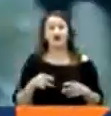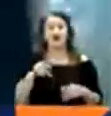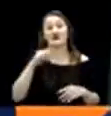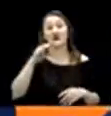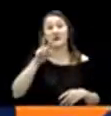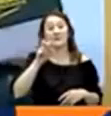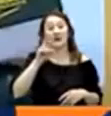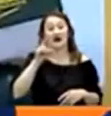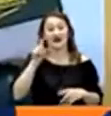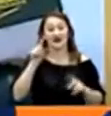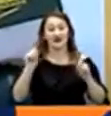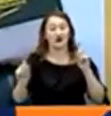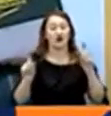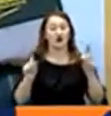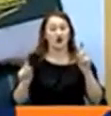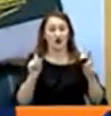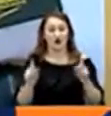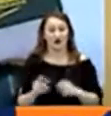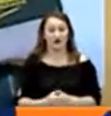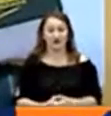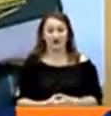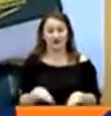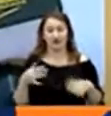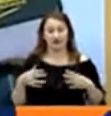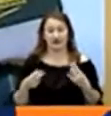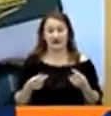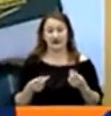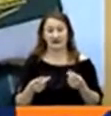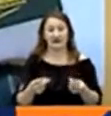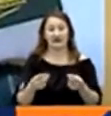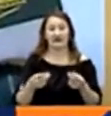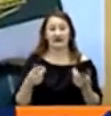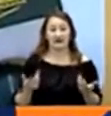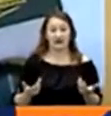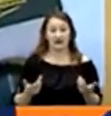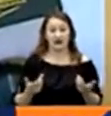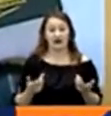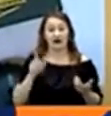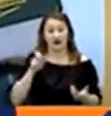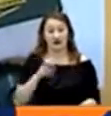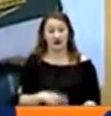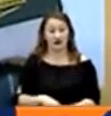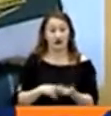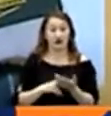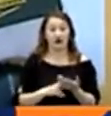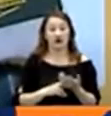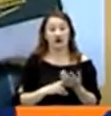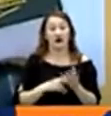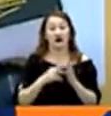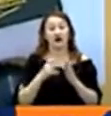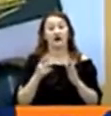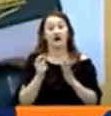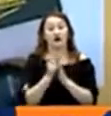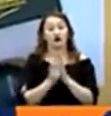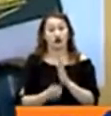Vargas para el 1-1. Esto va rápido y debemos de recuperar los puntos que se perdieron